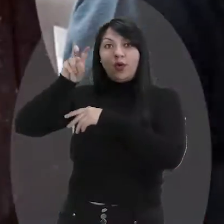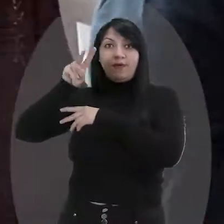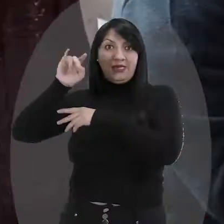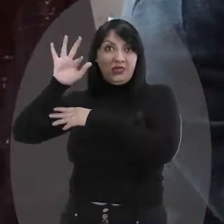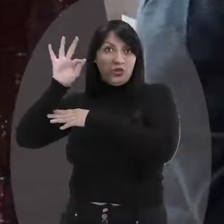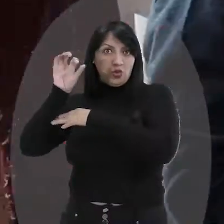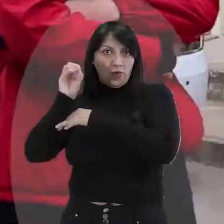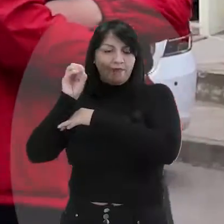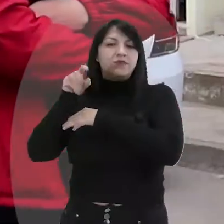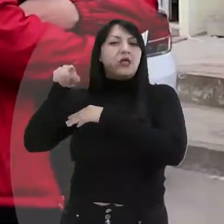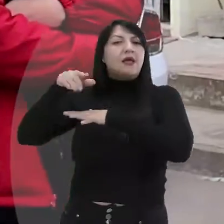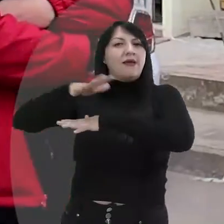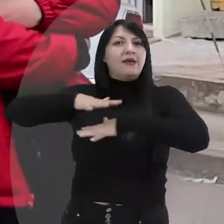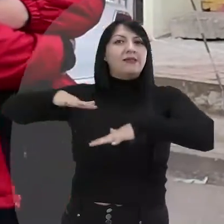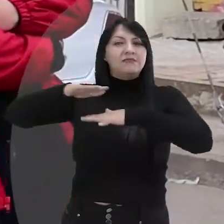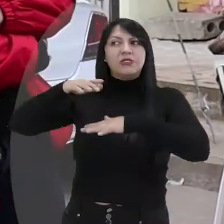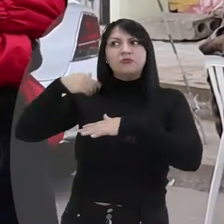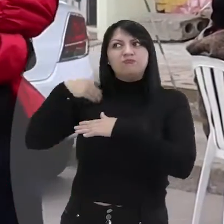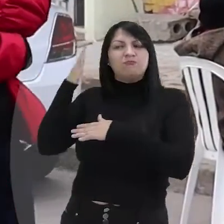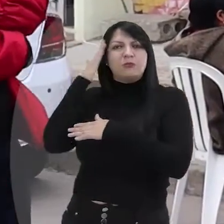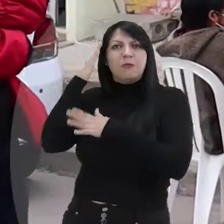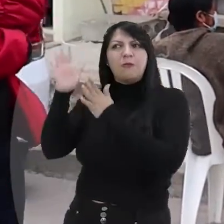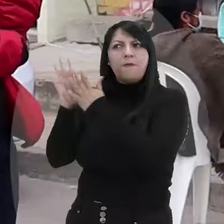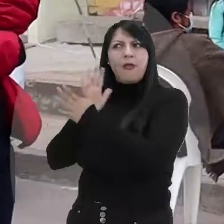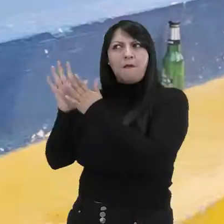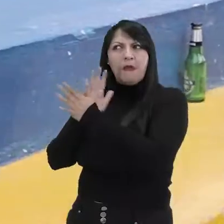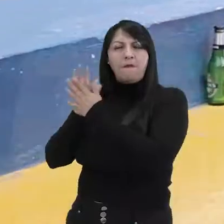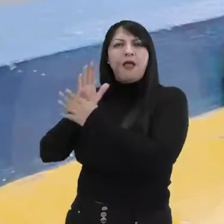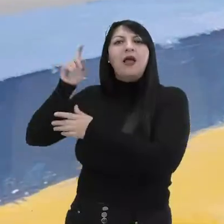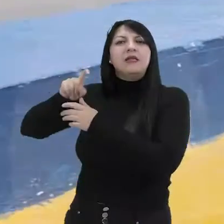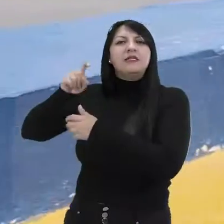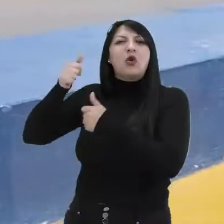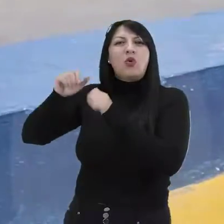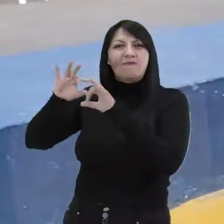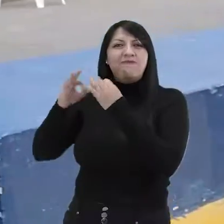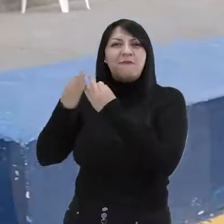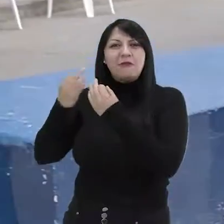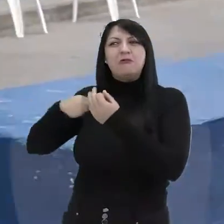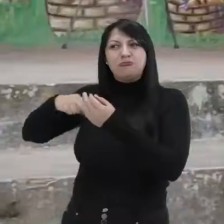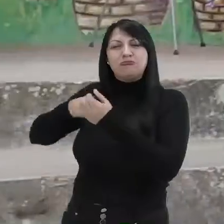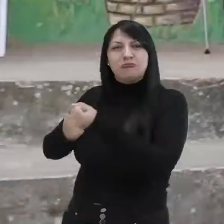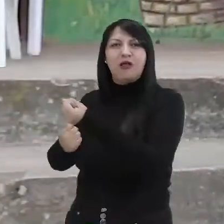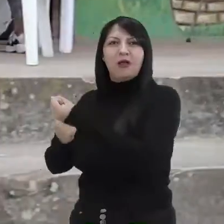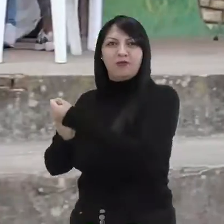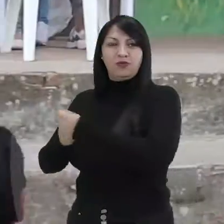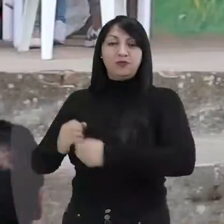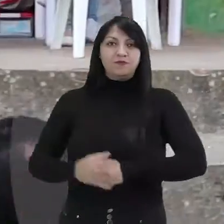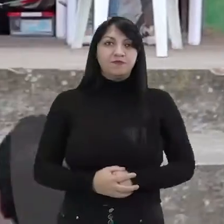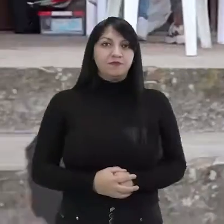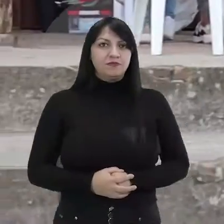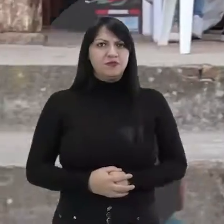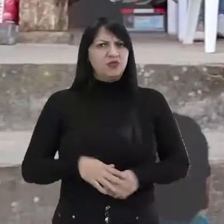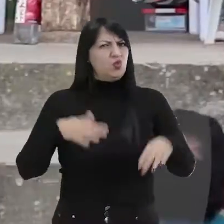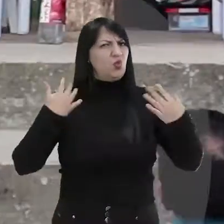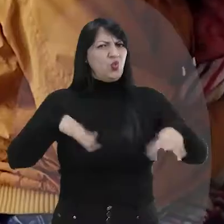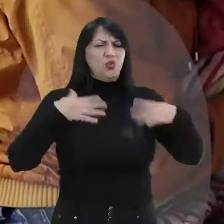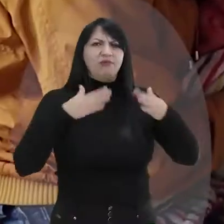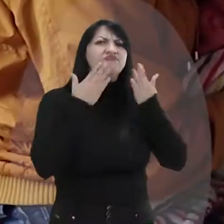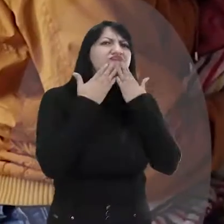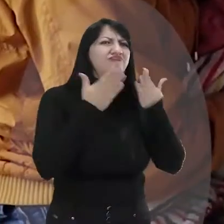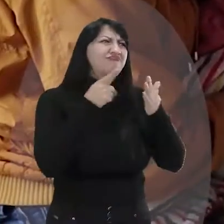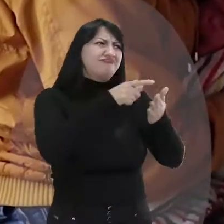de Jongobito y se realiza una priorización teniendo en cuenta la necesidad de cada uno de estos núcleos